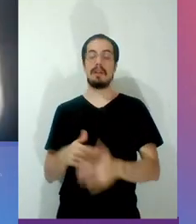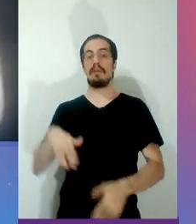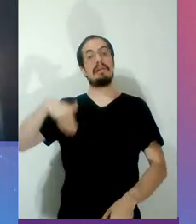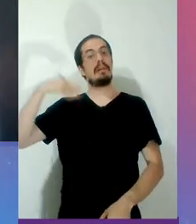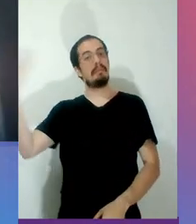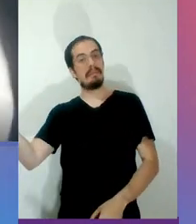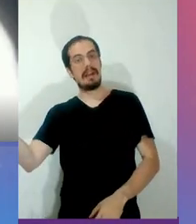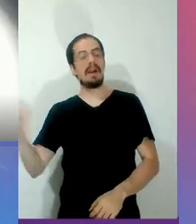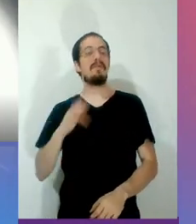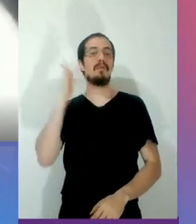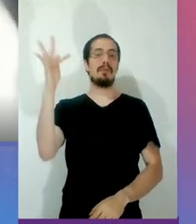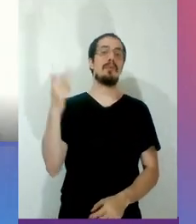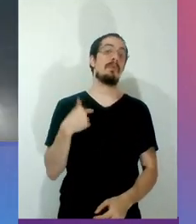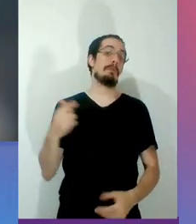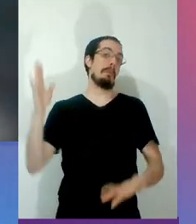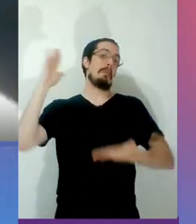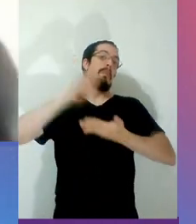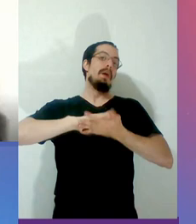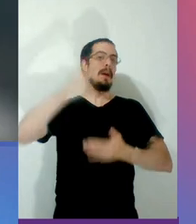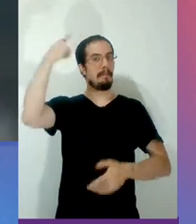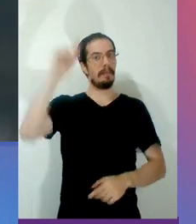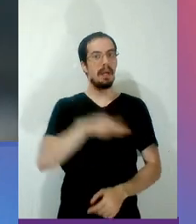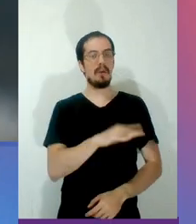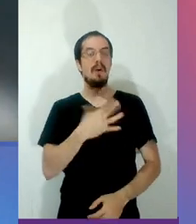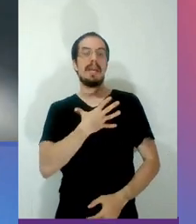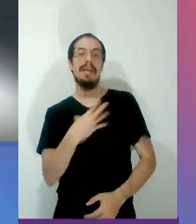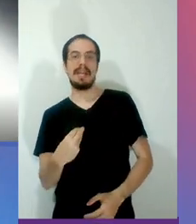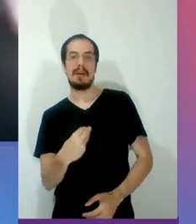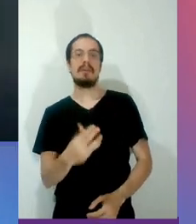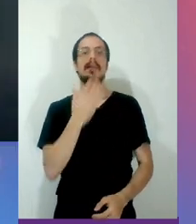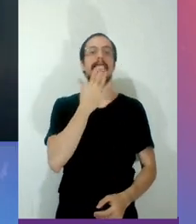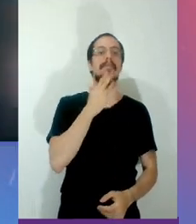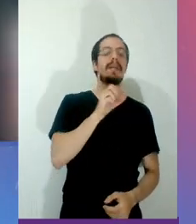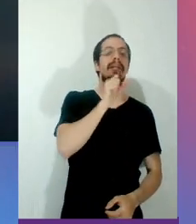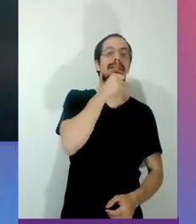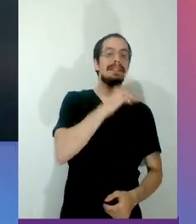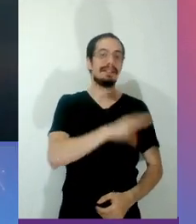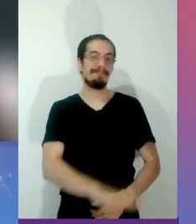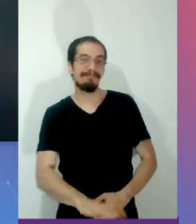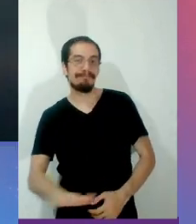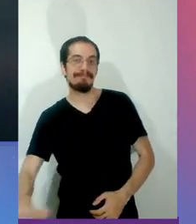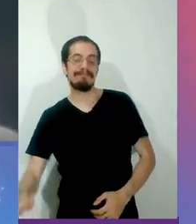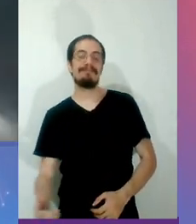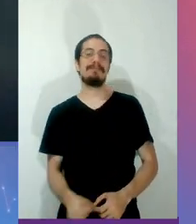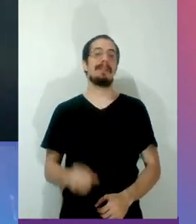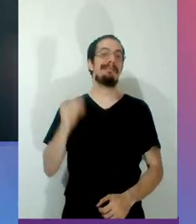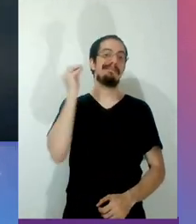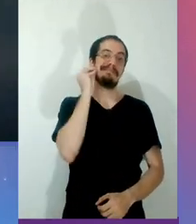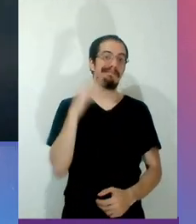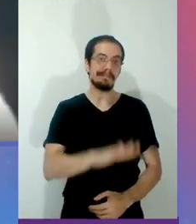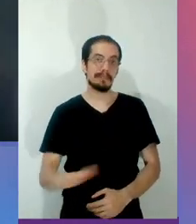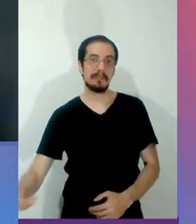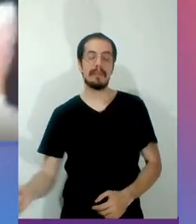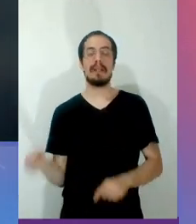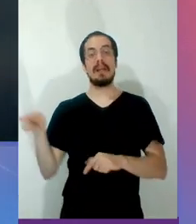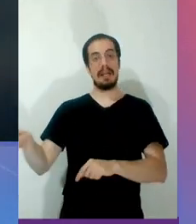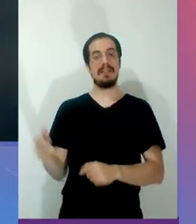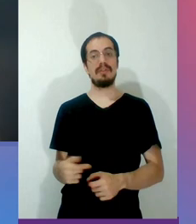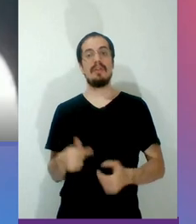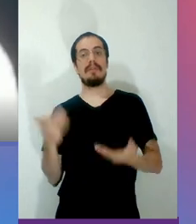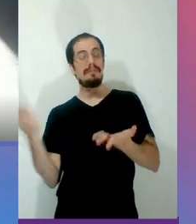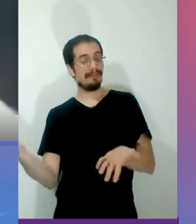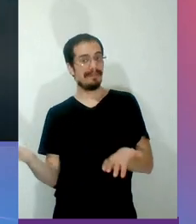en el fondo, en la práctica, nuestros hijos, los hijos de nuestros hijos son los que van a tener que convivir con las inequidades